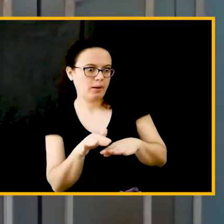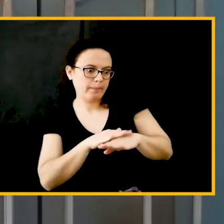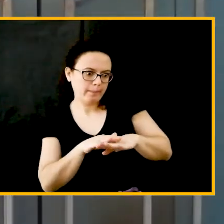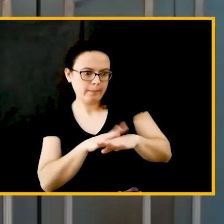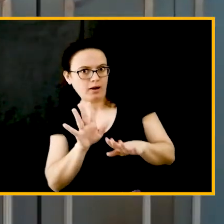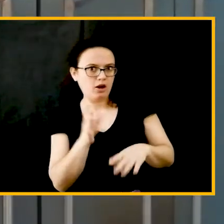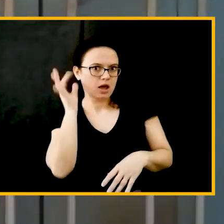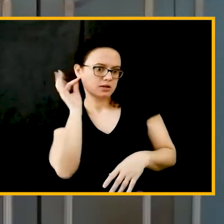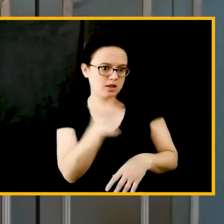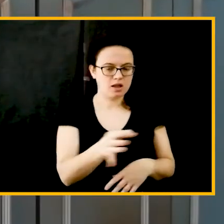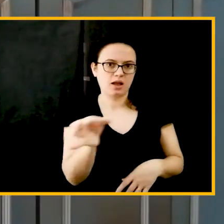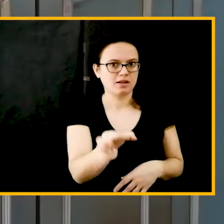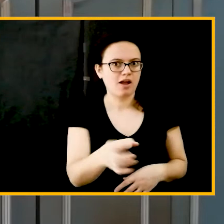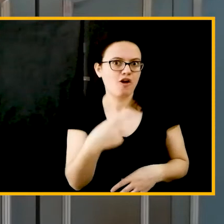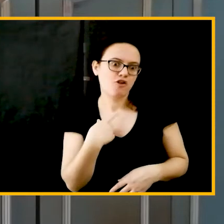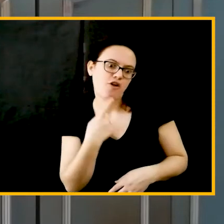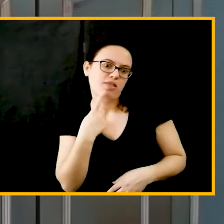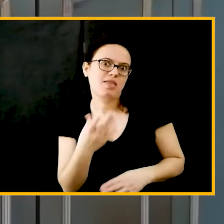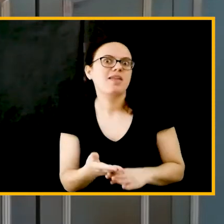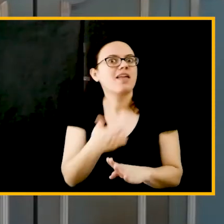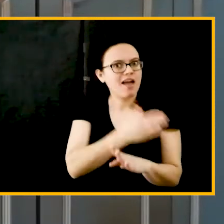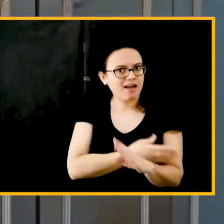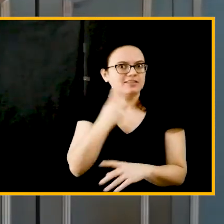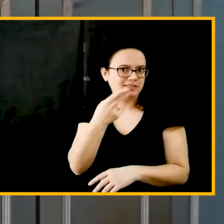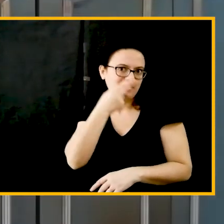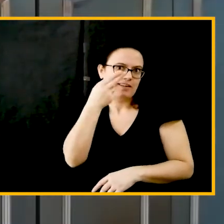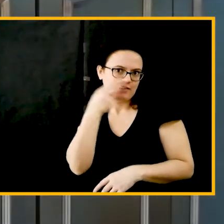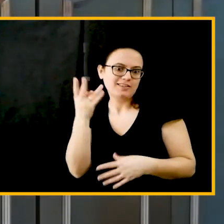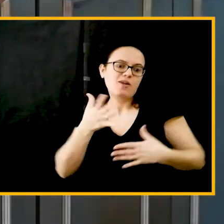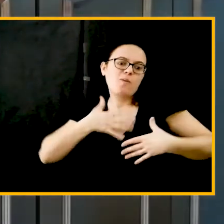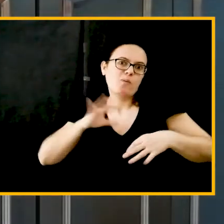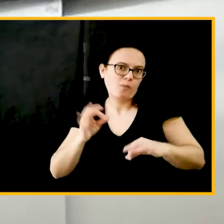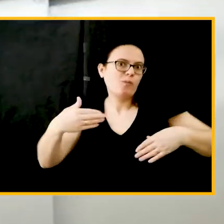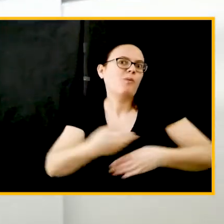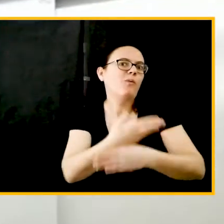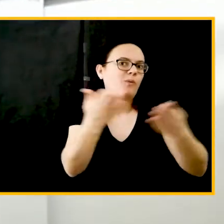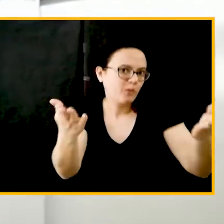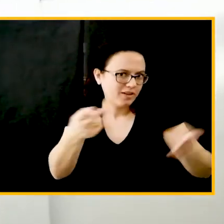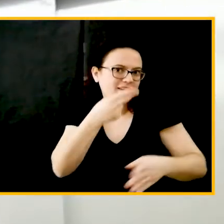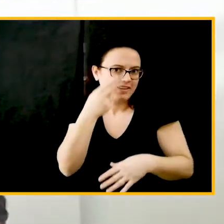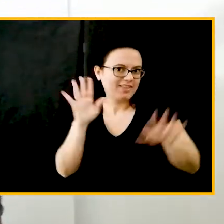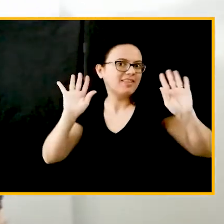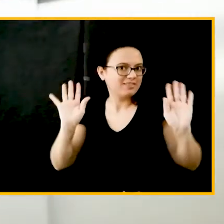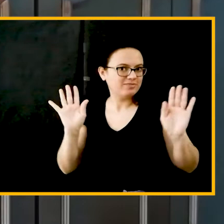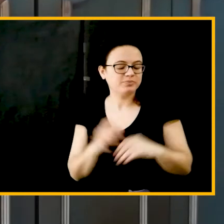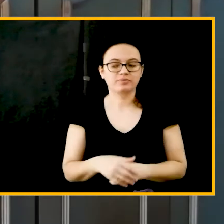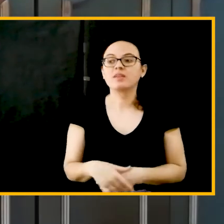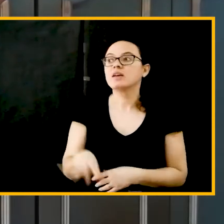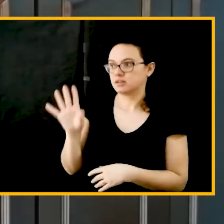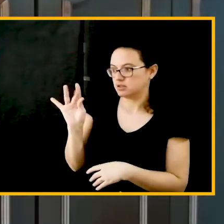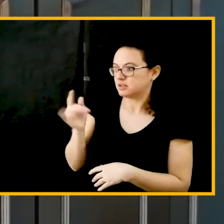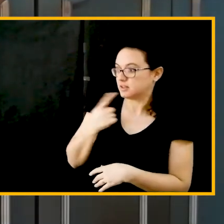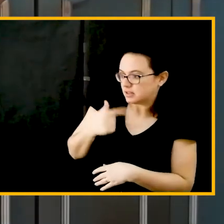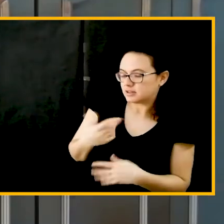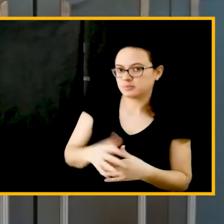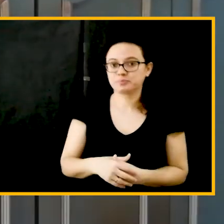es que quería decir antes de irme una cosa muy interesante que les puede interesar a la gente de televidente. Sí, dinos. Bien, y es que